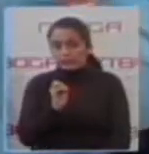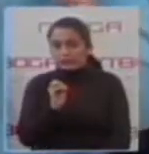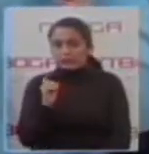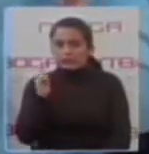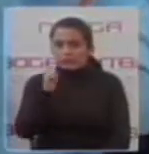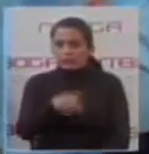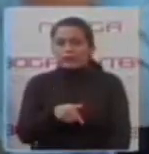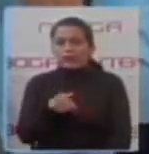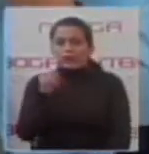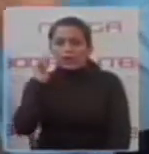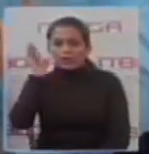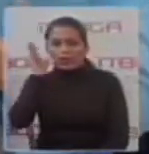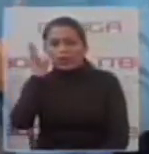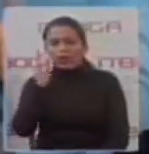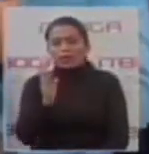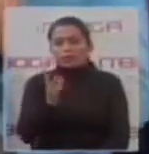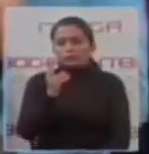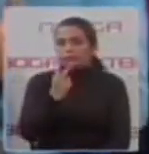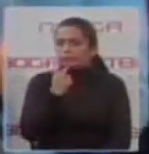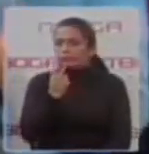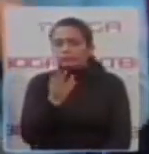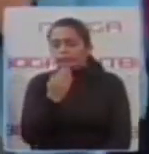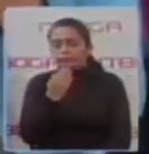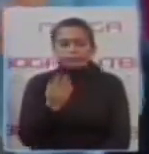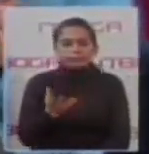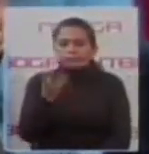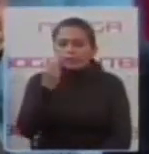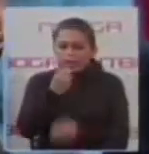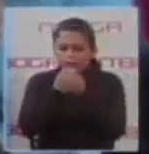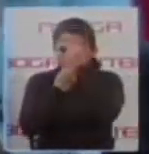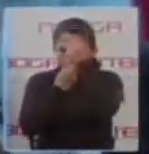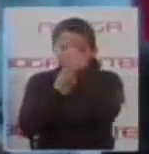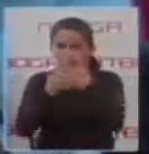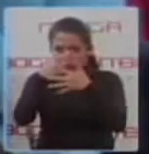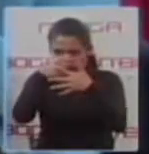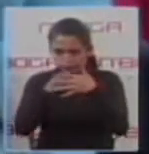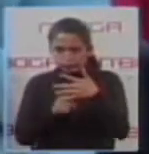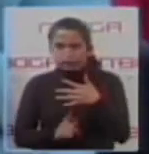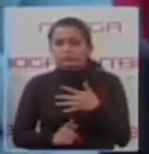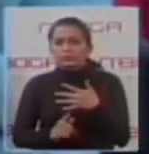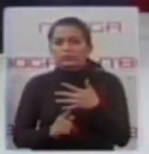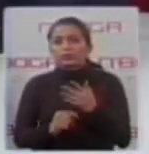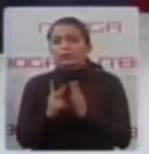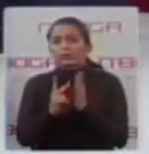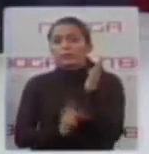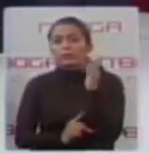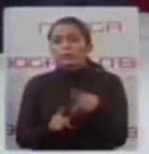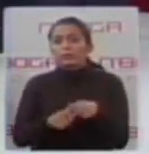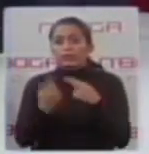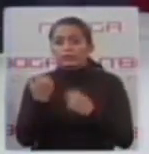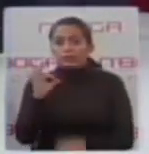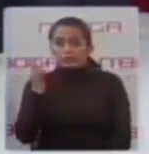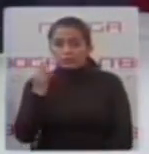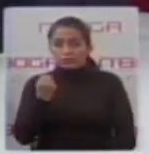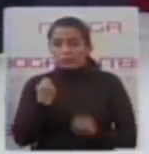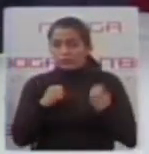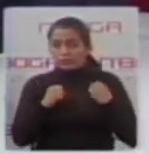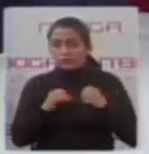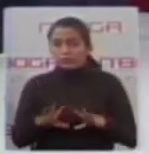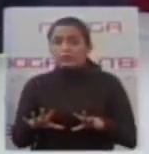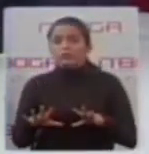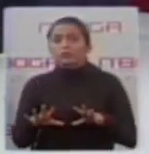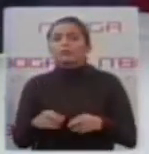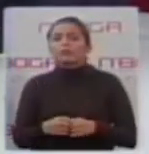charla informativa. Y donde ahí pueden se va, conocer también un poco más. Correcto, se va a brindar. Estos programas empiezan el 19 de septiembre, los programas